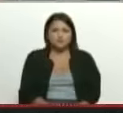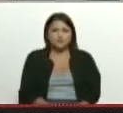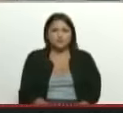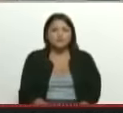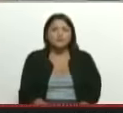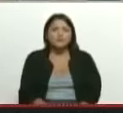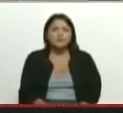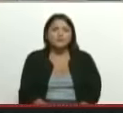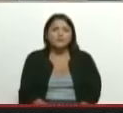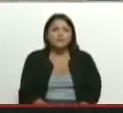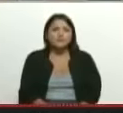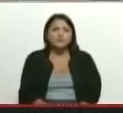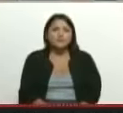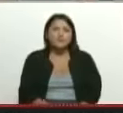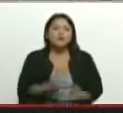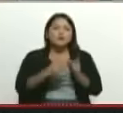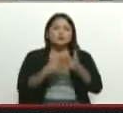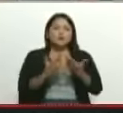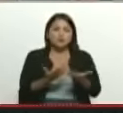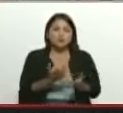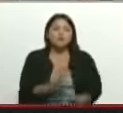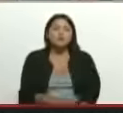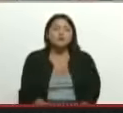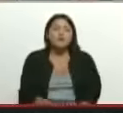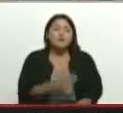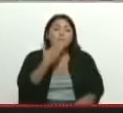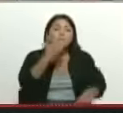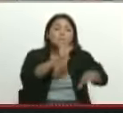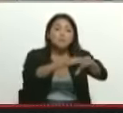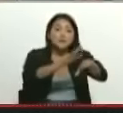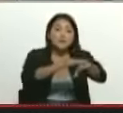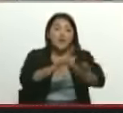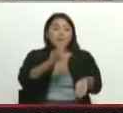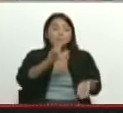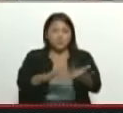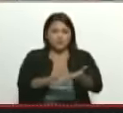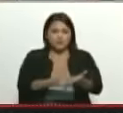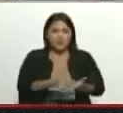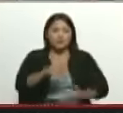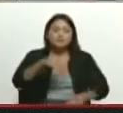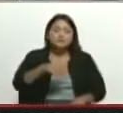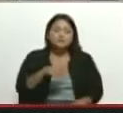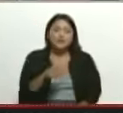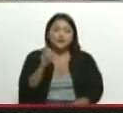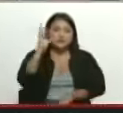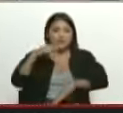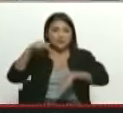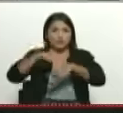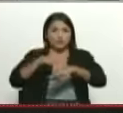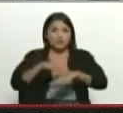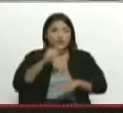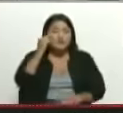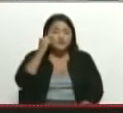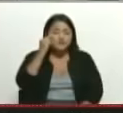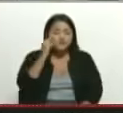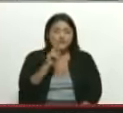fue solicitada y aprobada por la Asamblea Nacional el